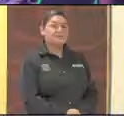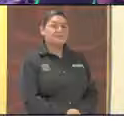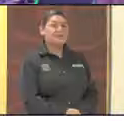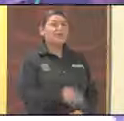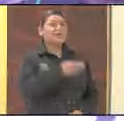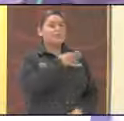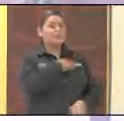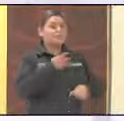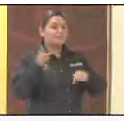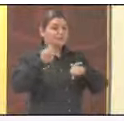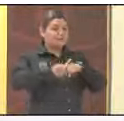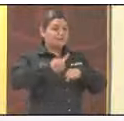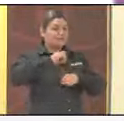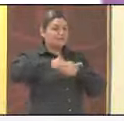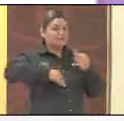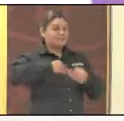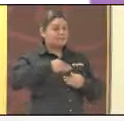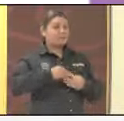Buenos días a todos.